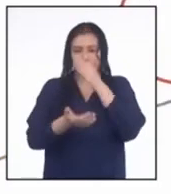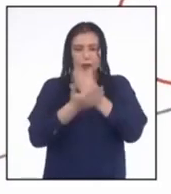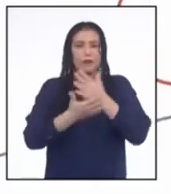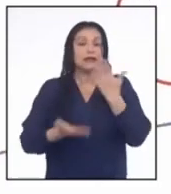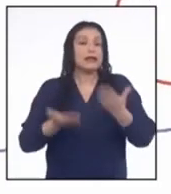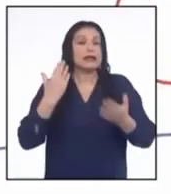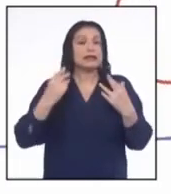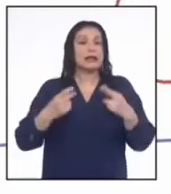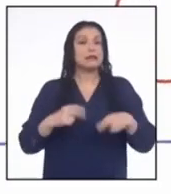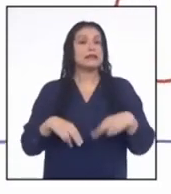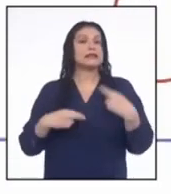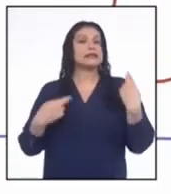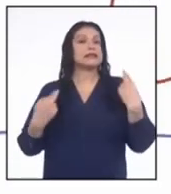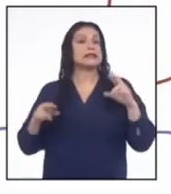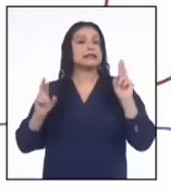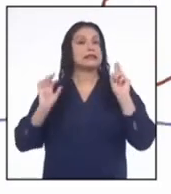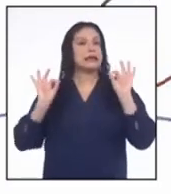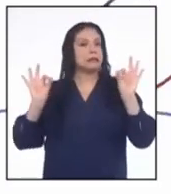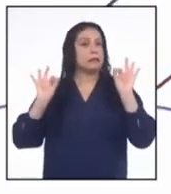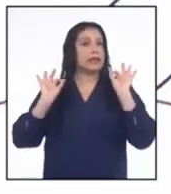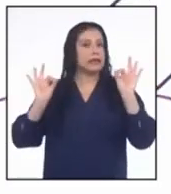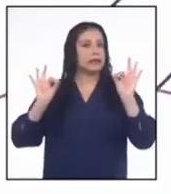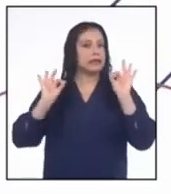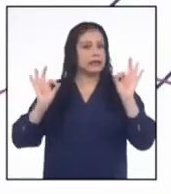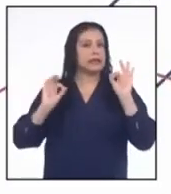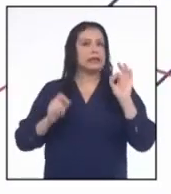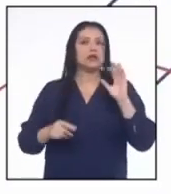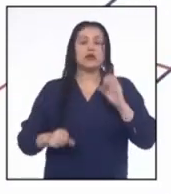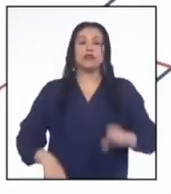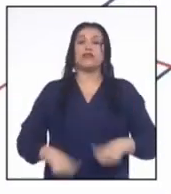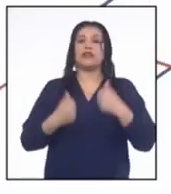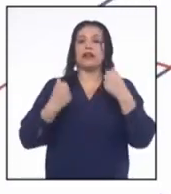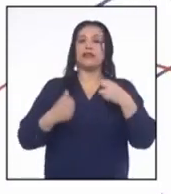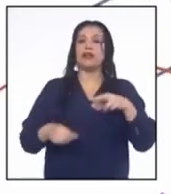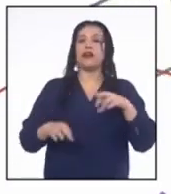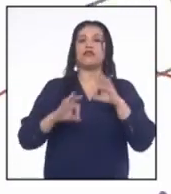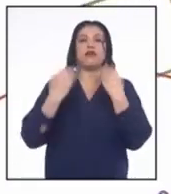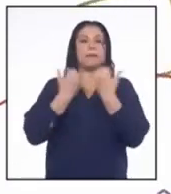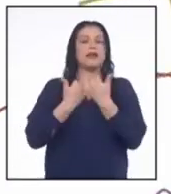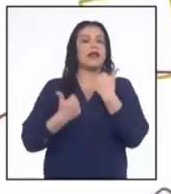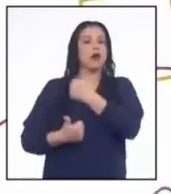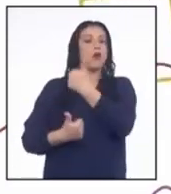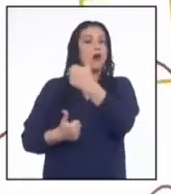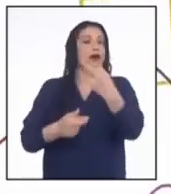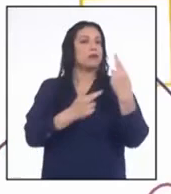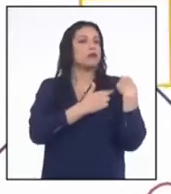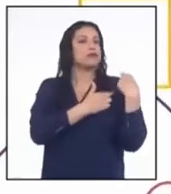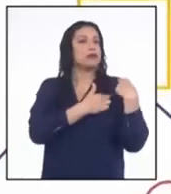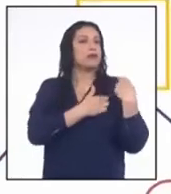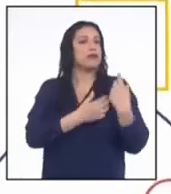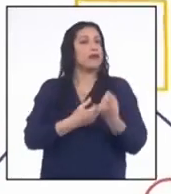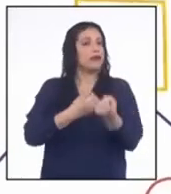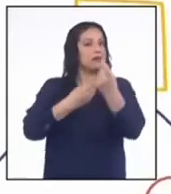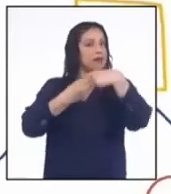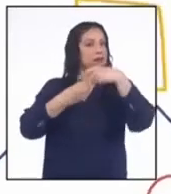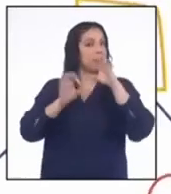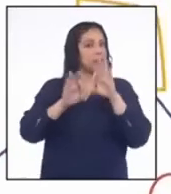en peligro la salud y vida de la familia. ¿Cuál sería el rol de cada uno?